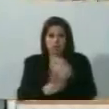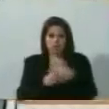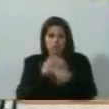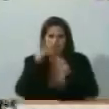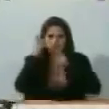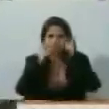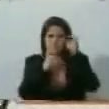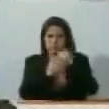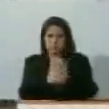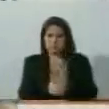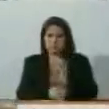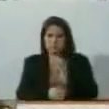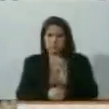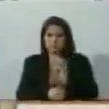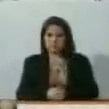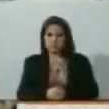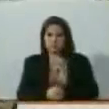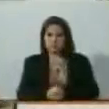Chávez.